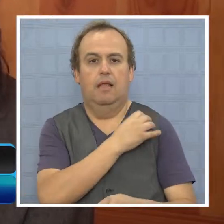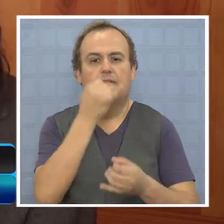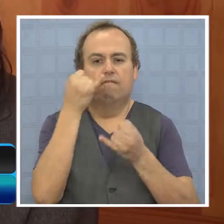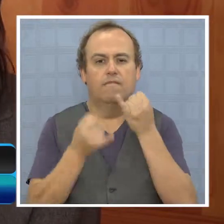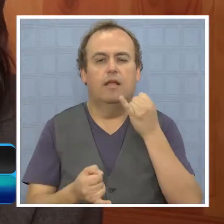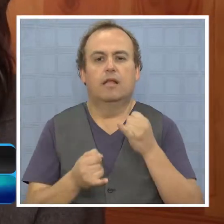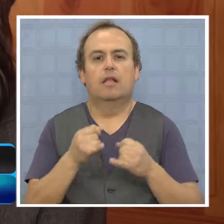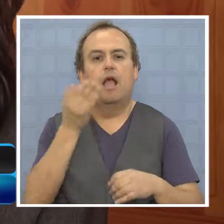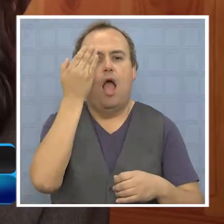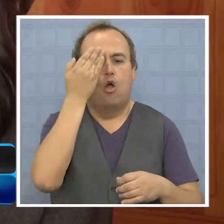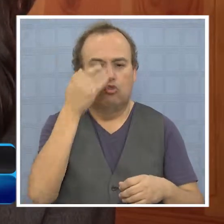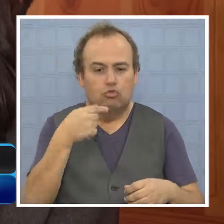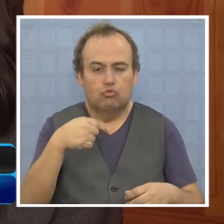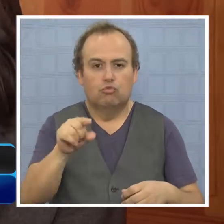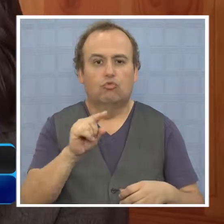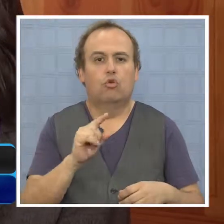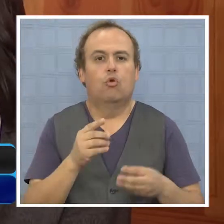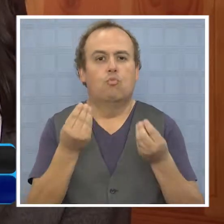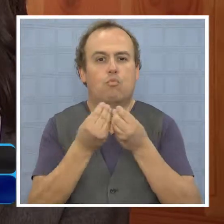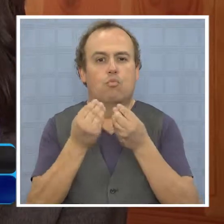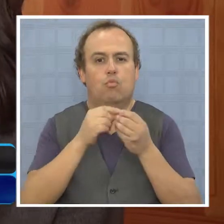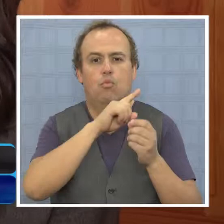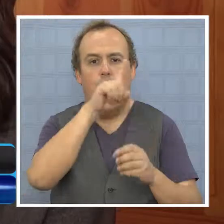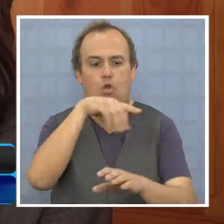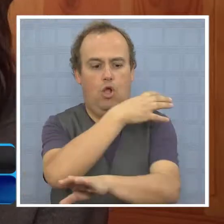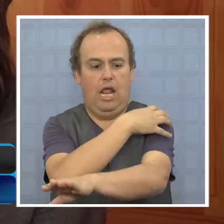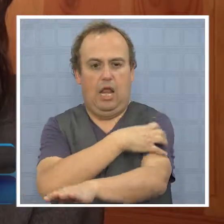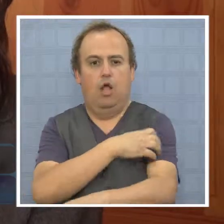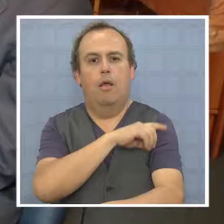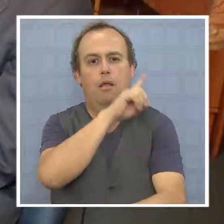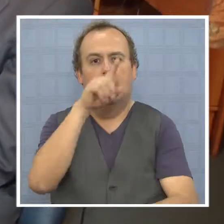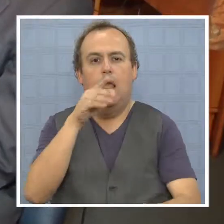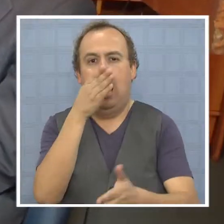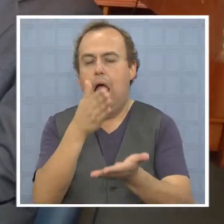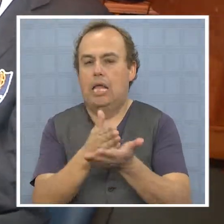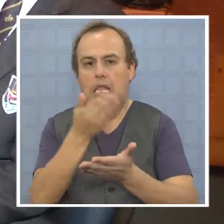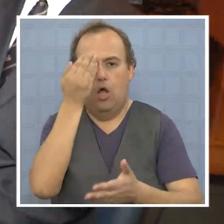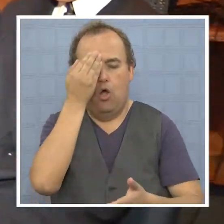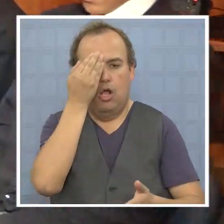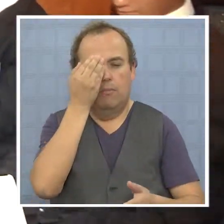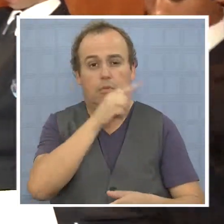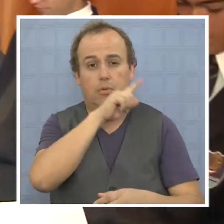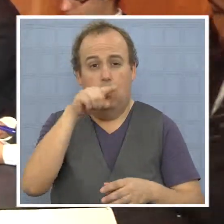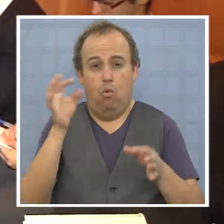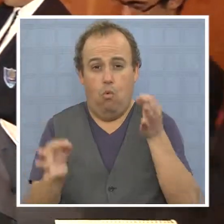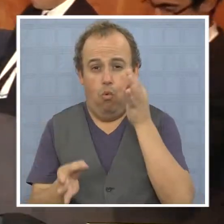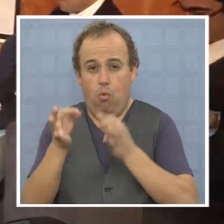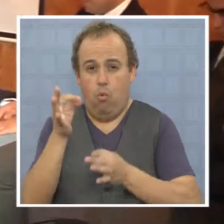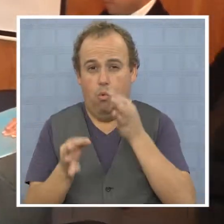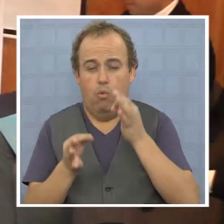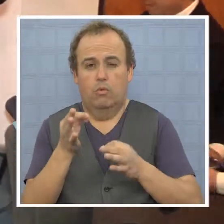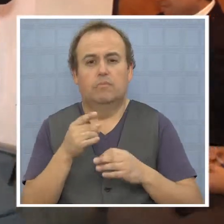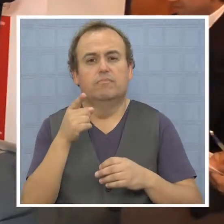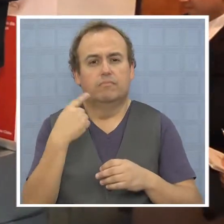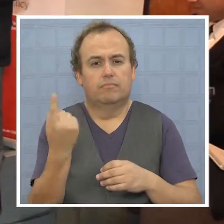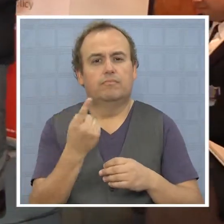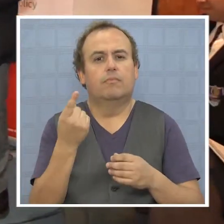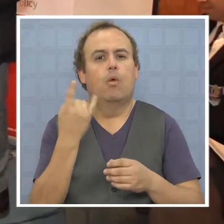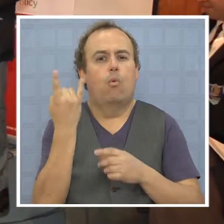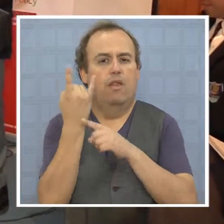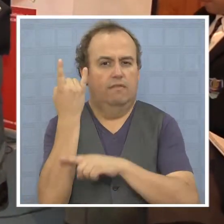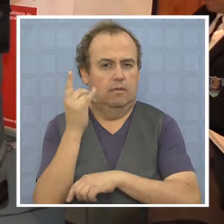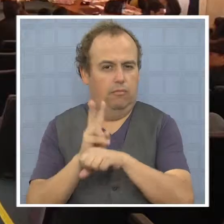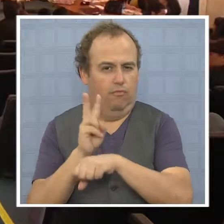en agosto, donde vienen 4 regiones más, hasta Coquimbo. Los jueces del debate estudiantil son académicos de universidades